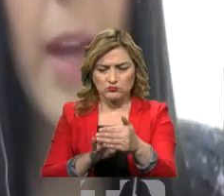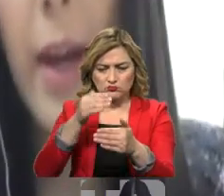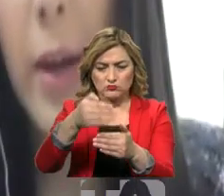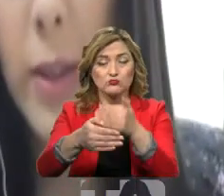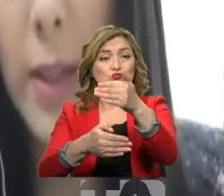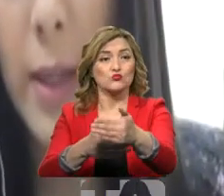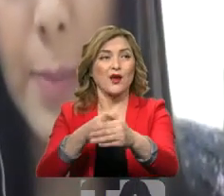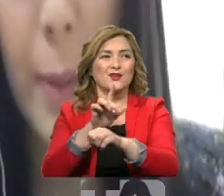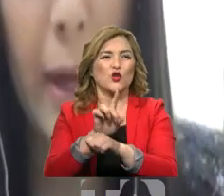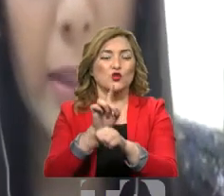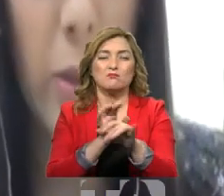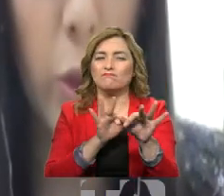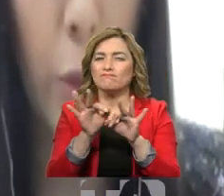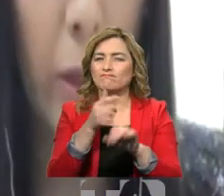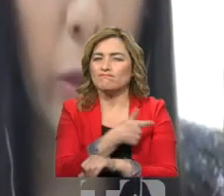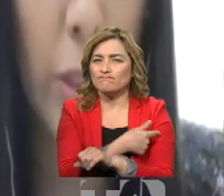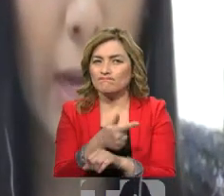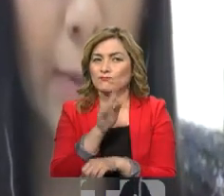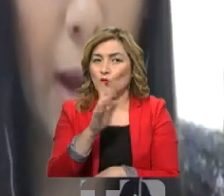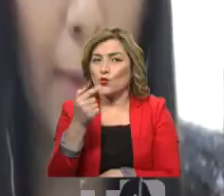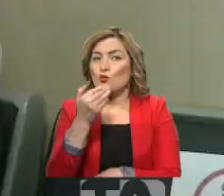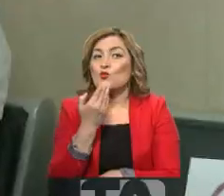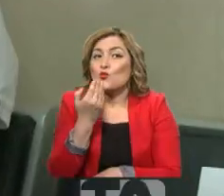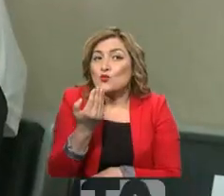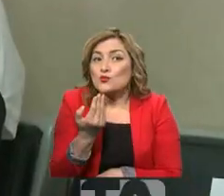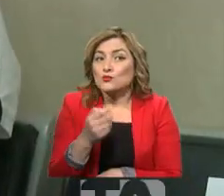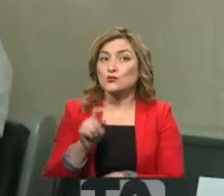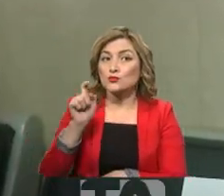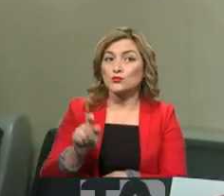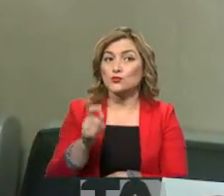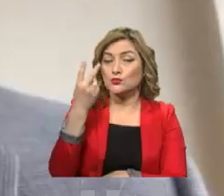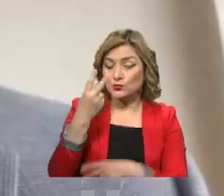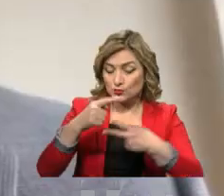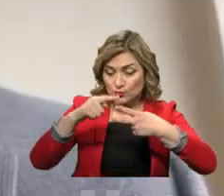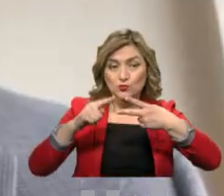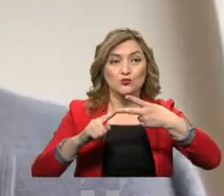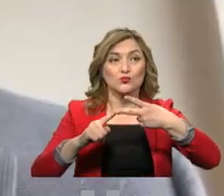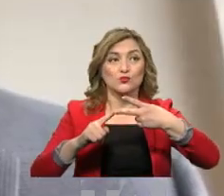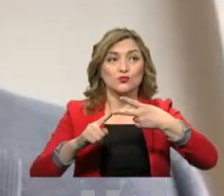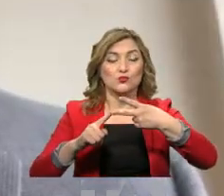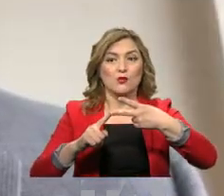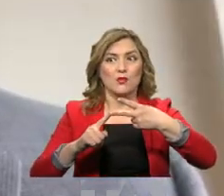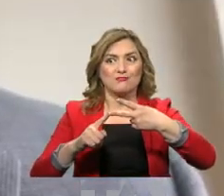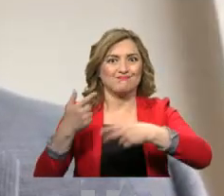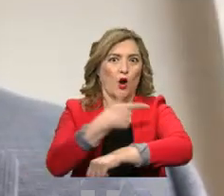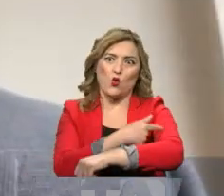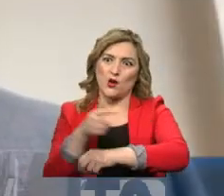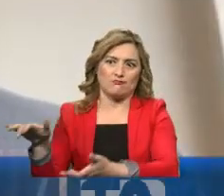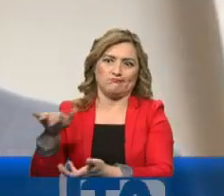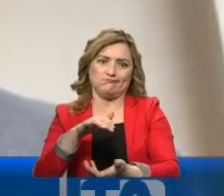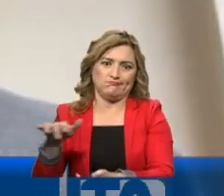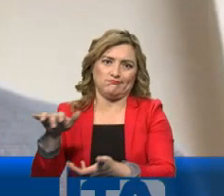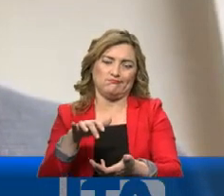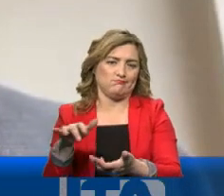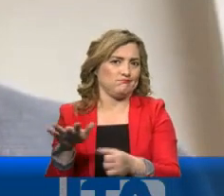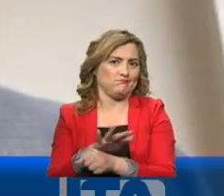médicos explican que para llegar a esa vacunación masiva se requieren al menos 2 elementos. Por un lado es abastecimiento de la vacuna y